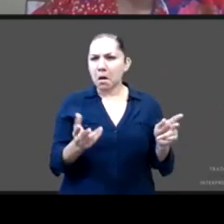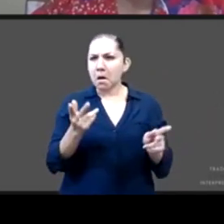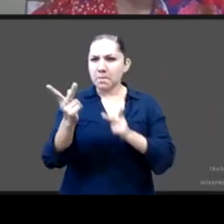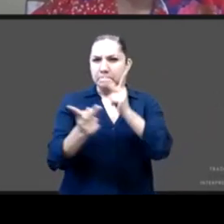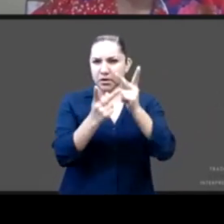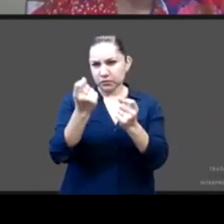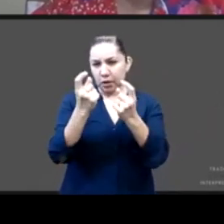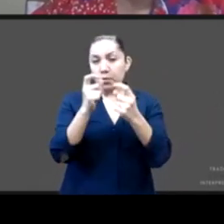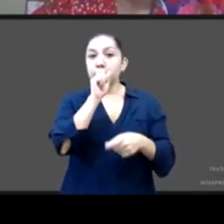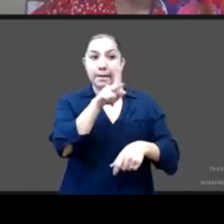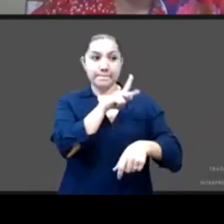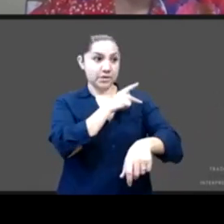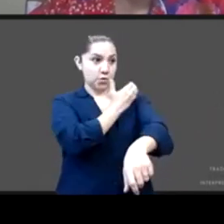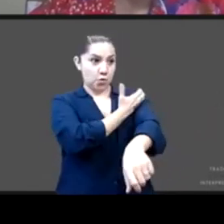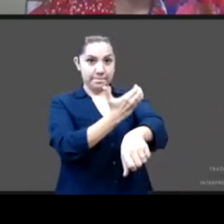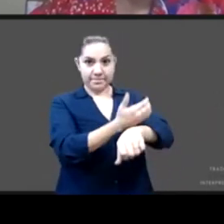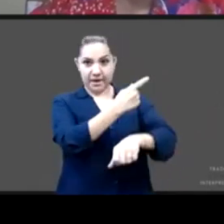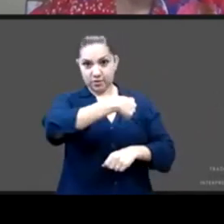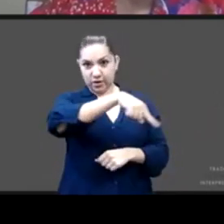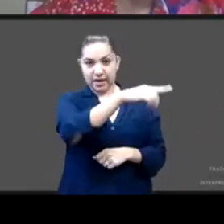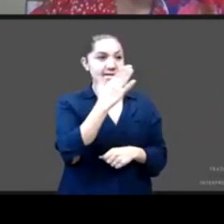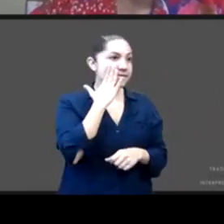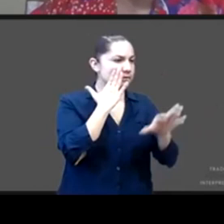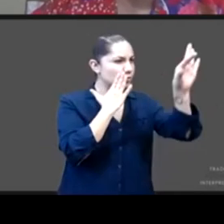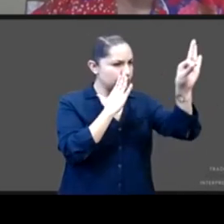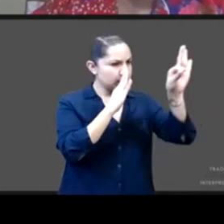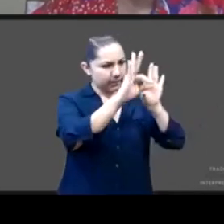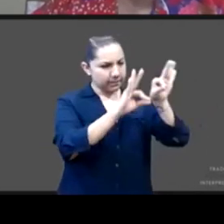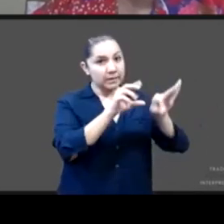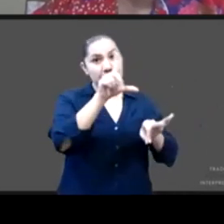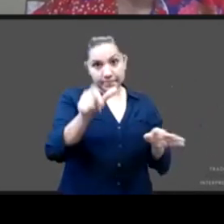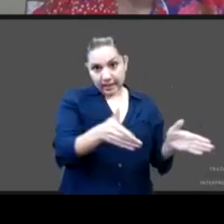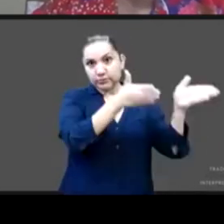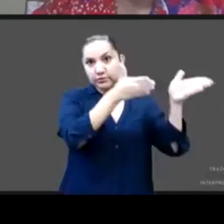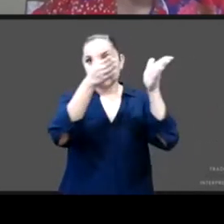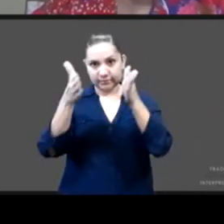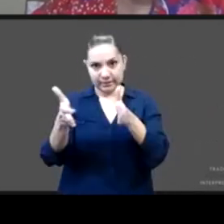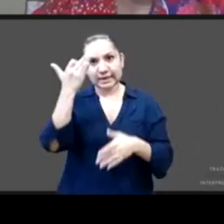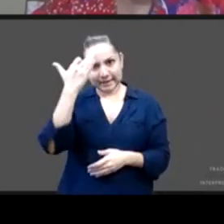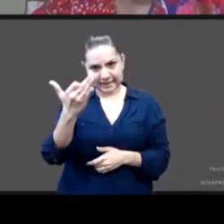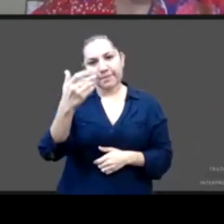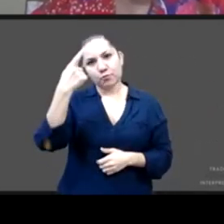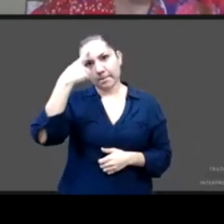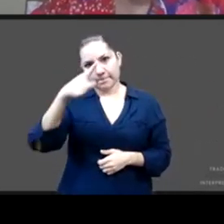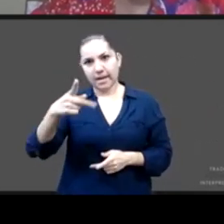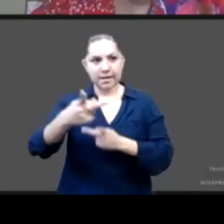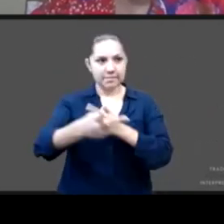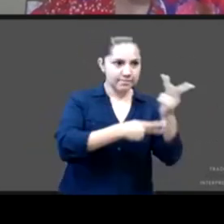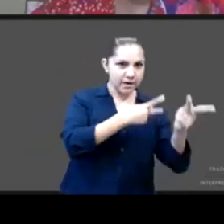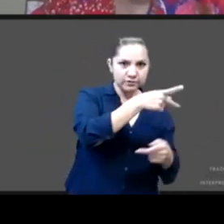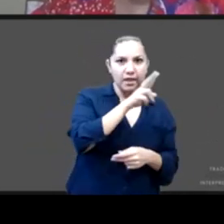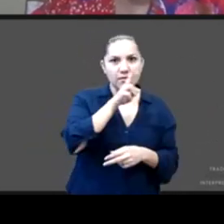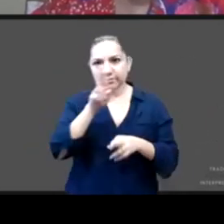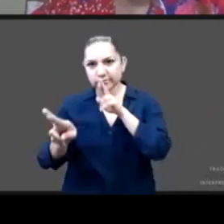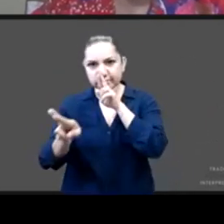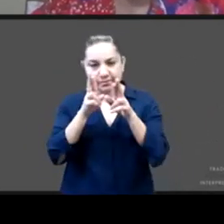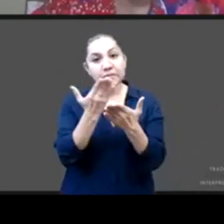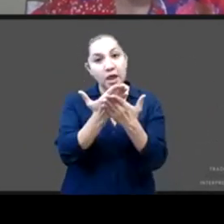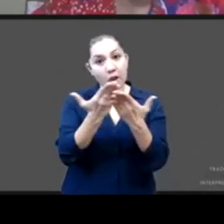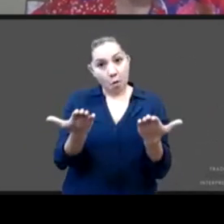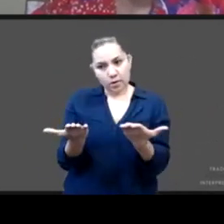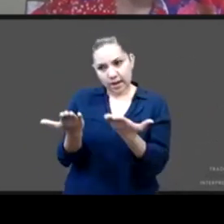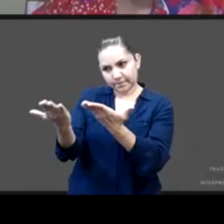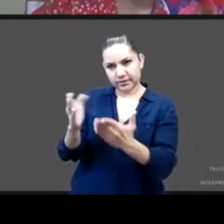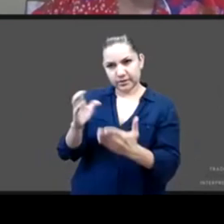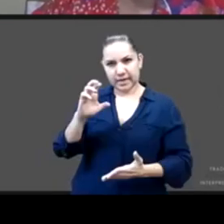recuperando también sus comentarios. Vamos a tener un momentito más otras devoluciones e interacción. Así es que agradezco profundamente,